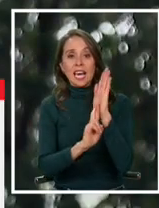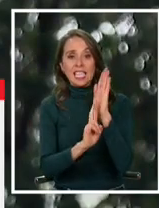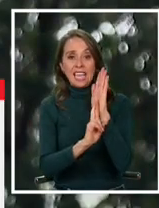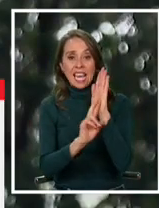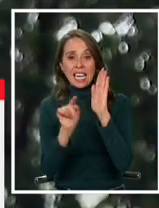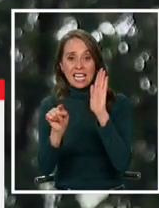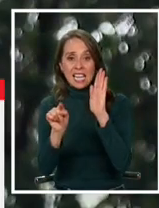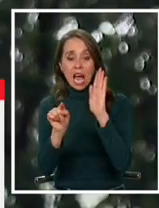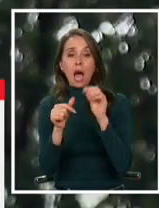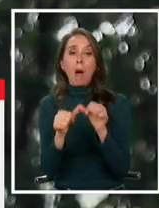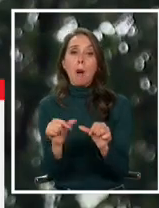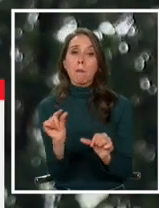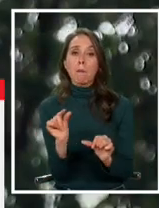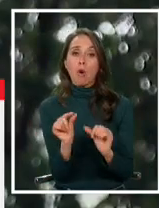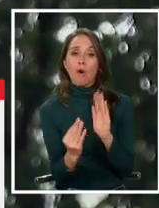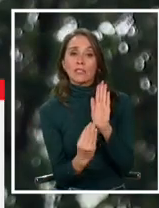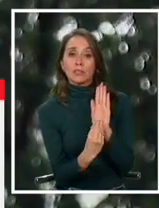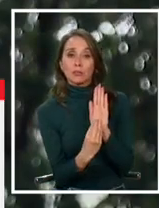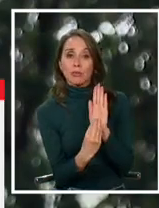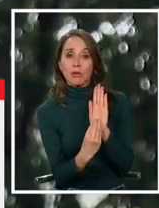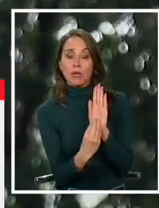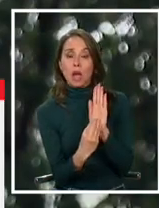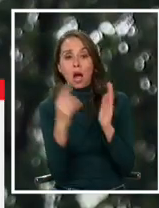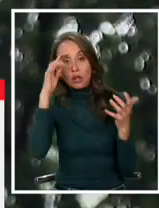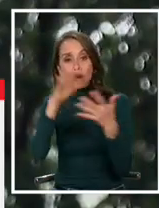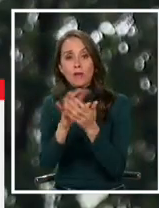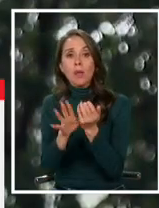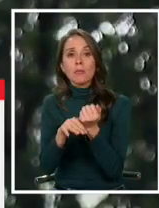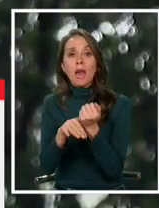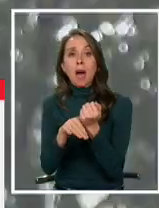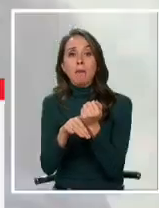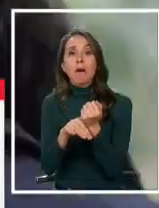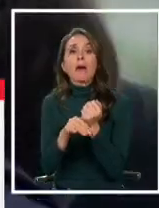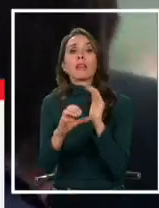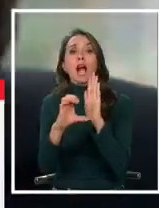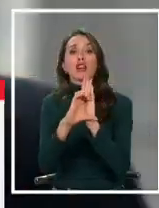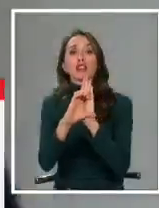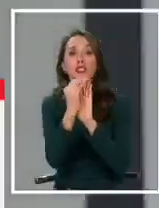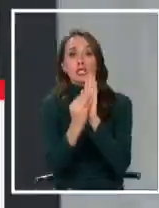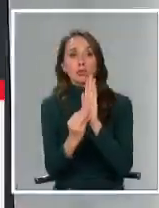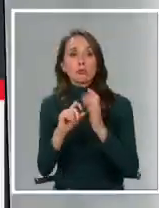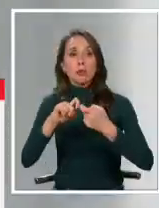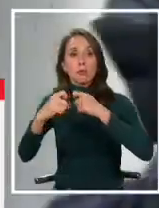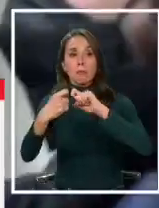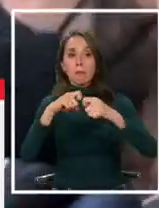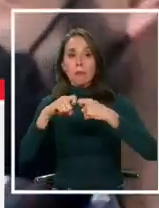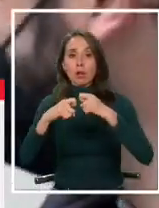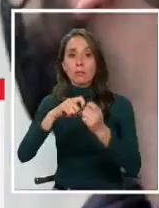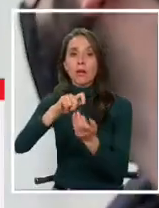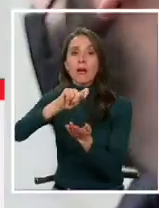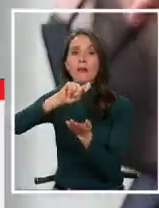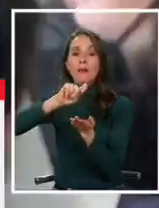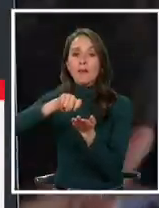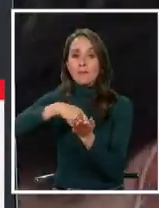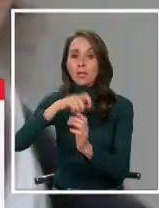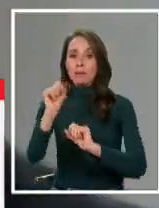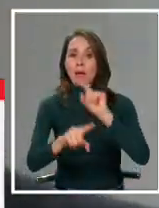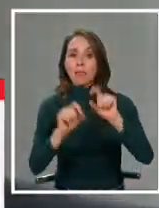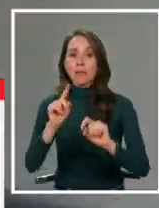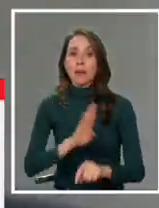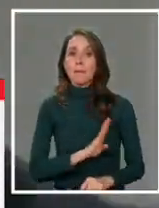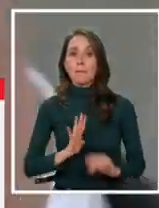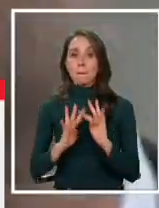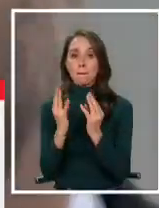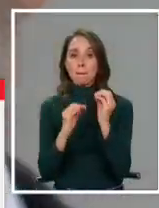ese tipo como regla transitoria con las trampas de la Constitución tramposa desatada la polémica tras la firme y reiterada defensa del